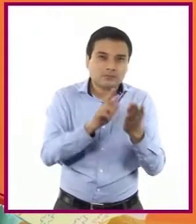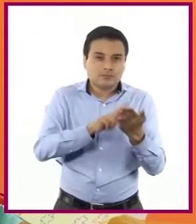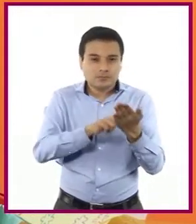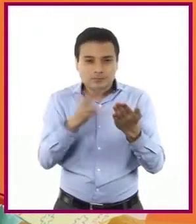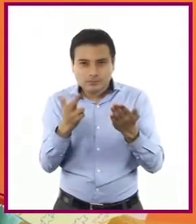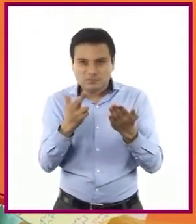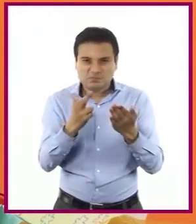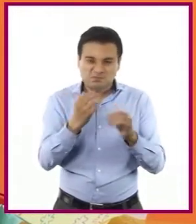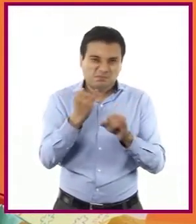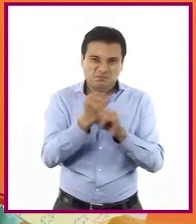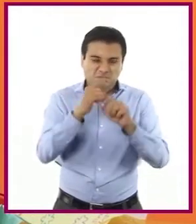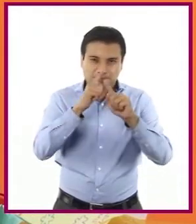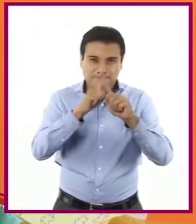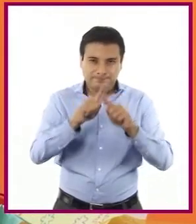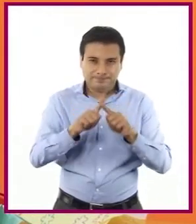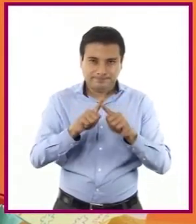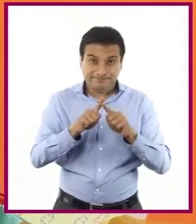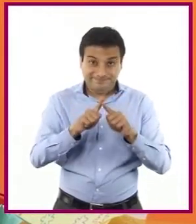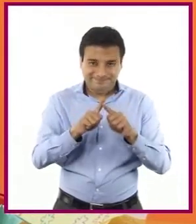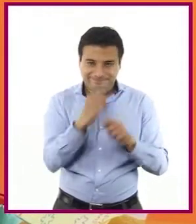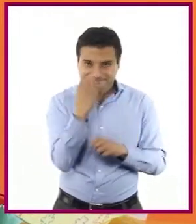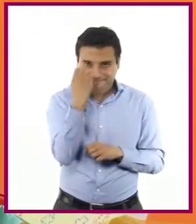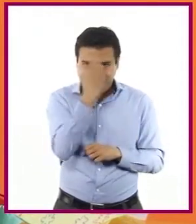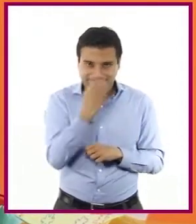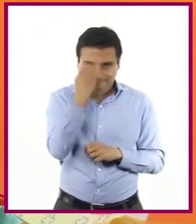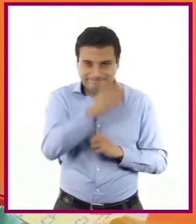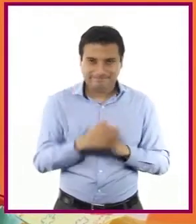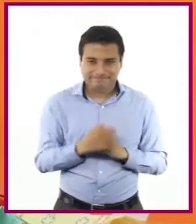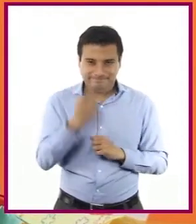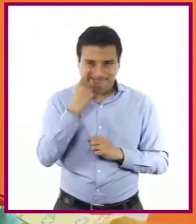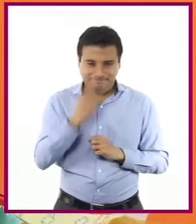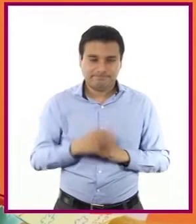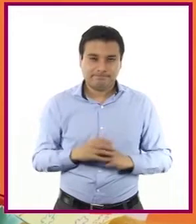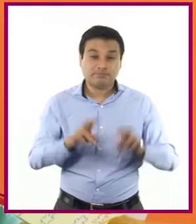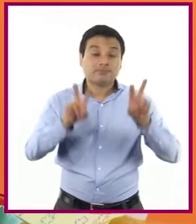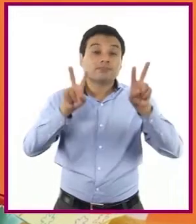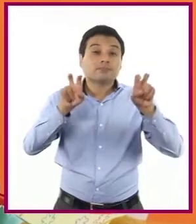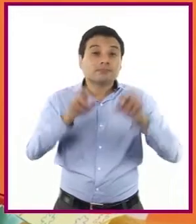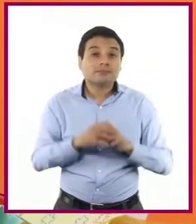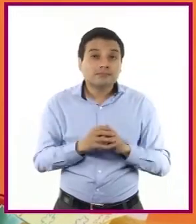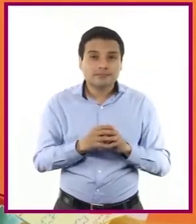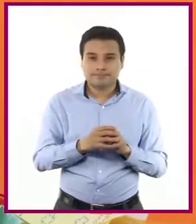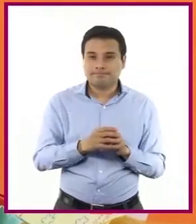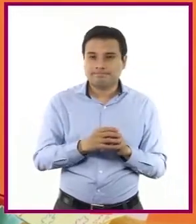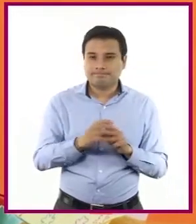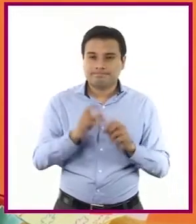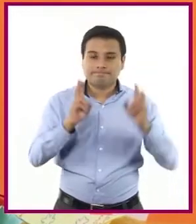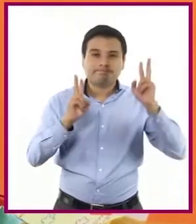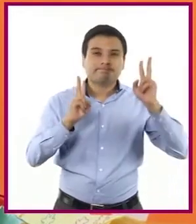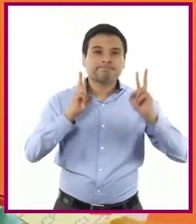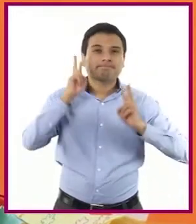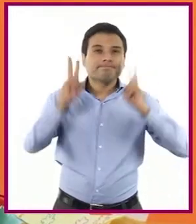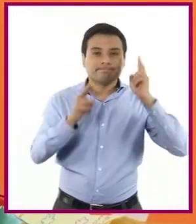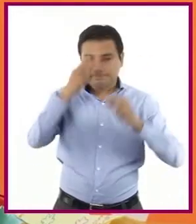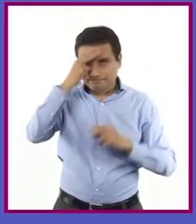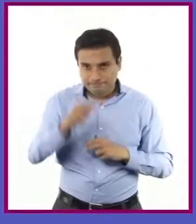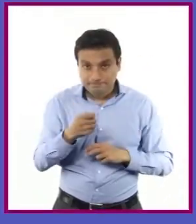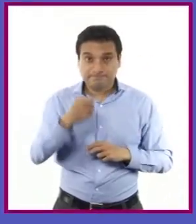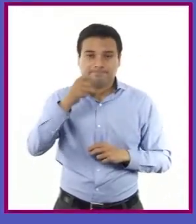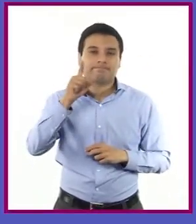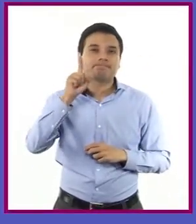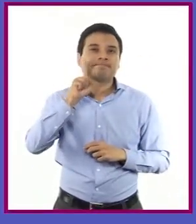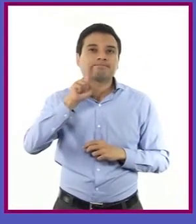textos, tomando como ejemplo el resumen de la visita a México de la primera mujer que cruzó el Atlántico en un